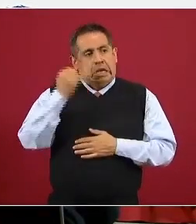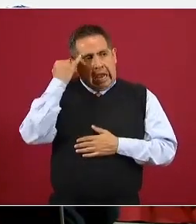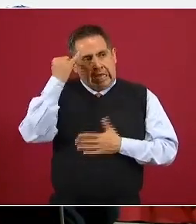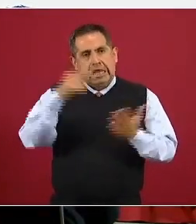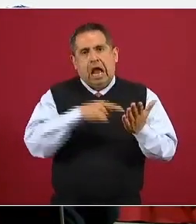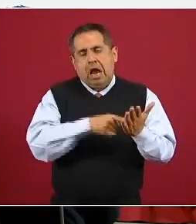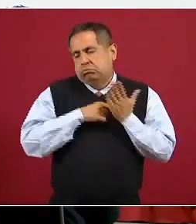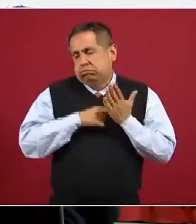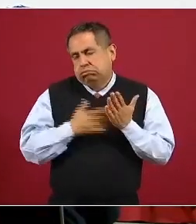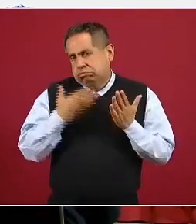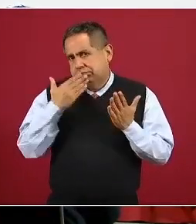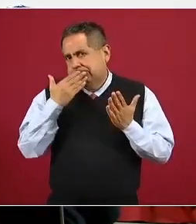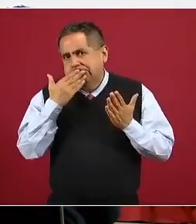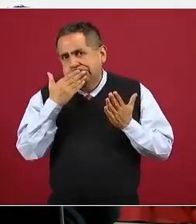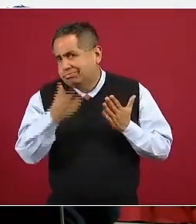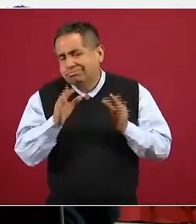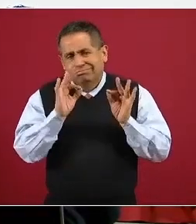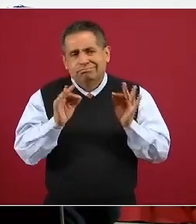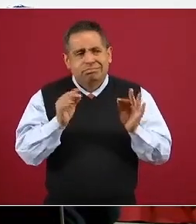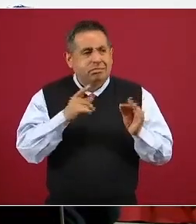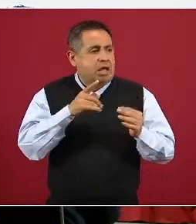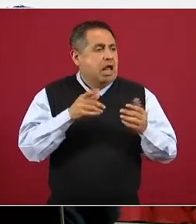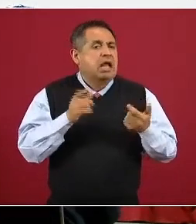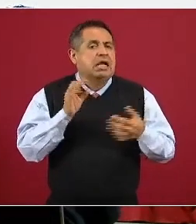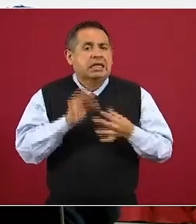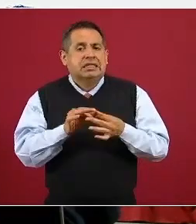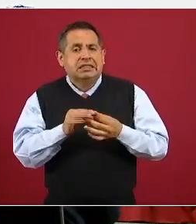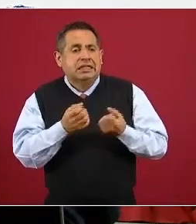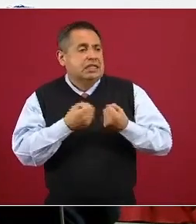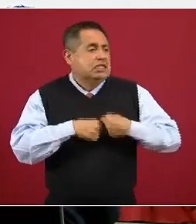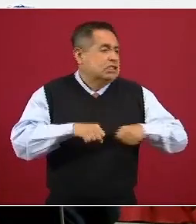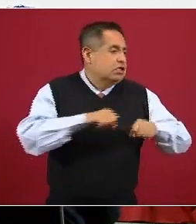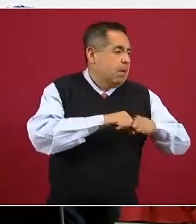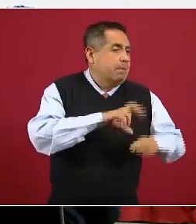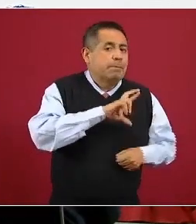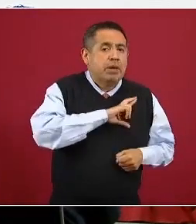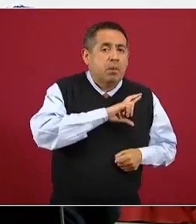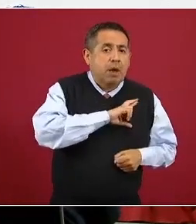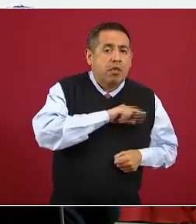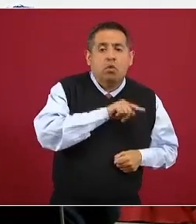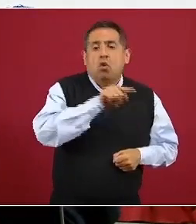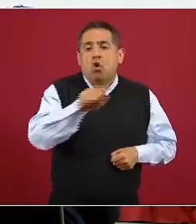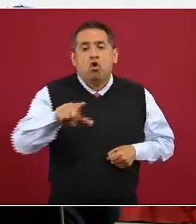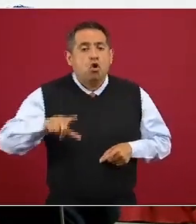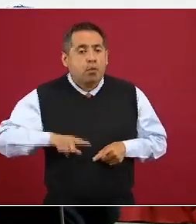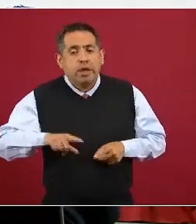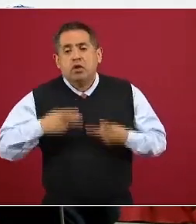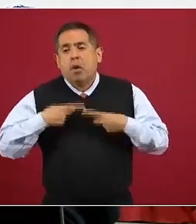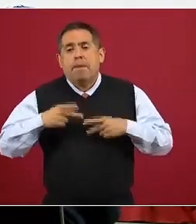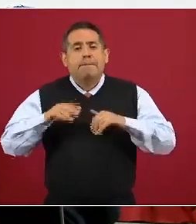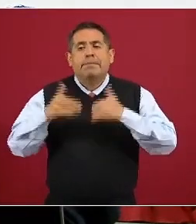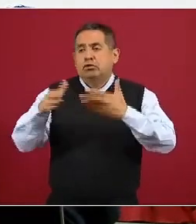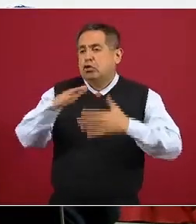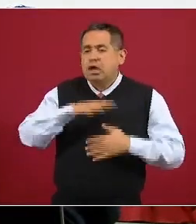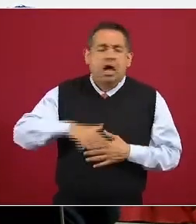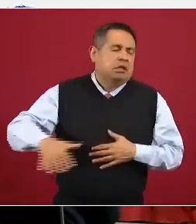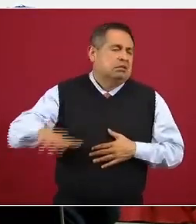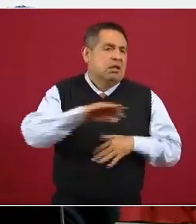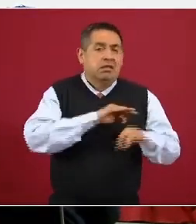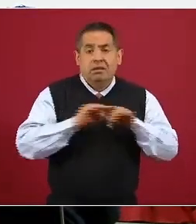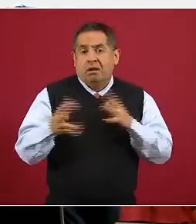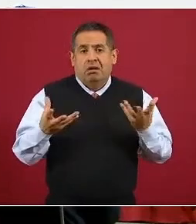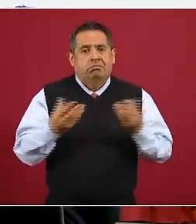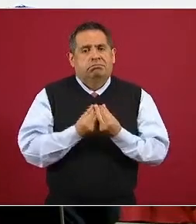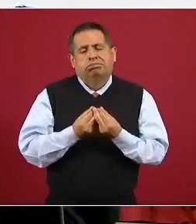ejemplos y más exitosos de colaboración sector privado, gobierno que podemos encontrar y